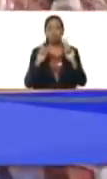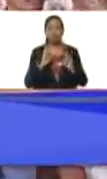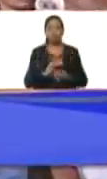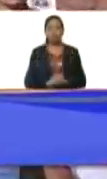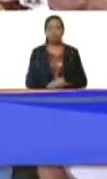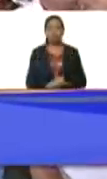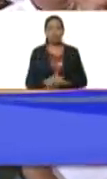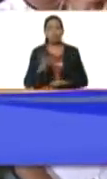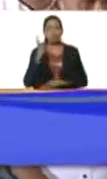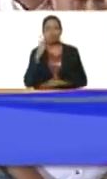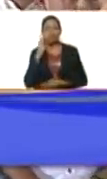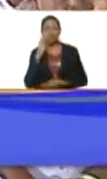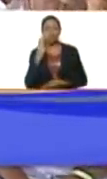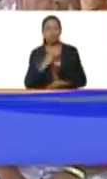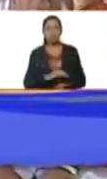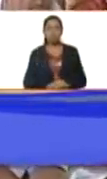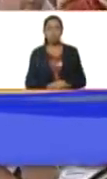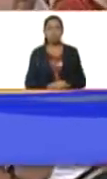Por ejemplo,